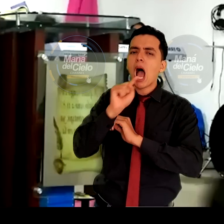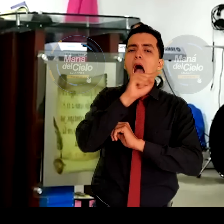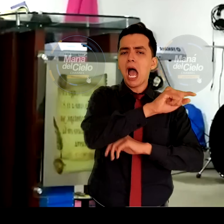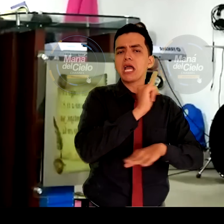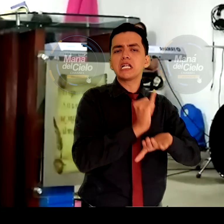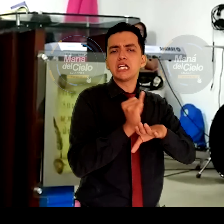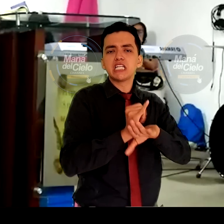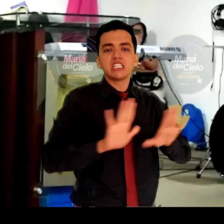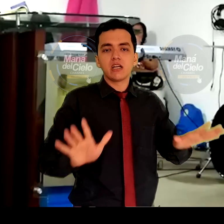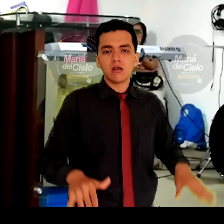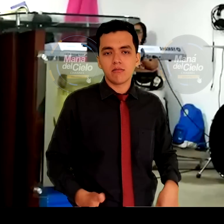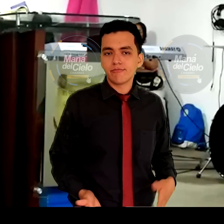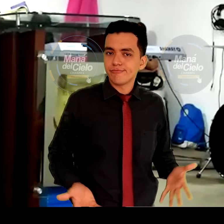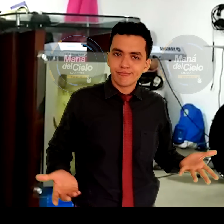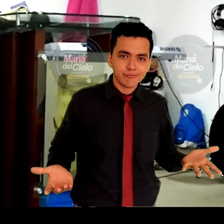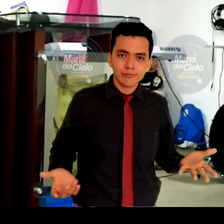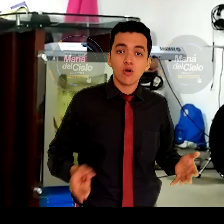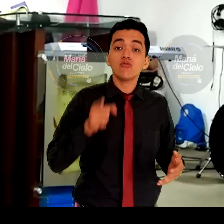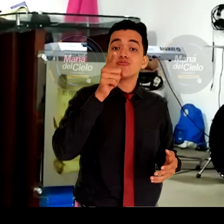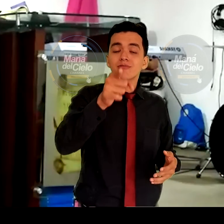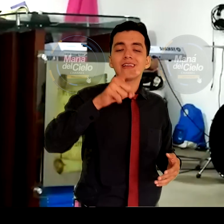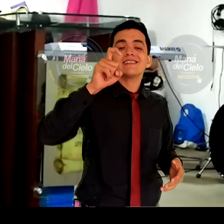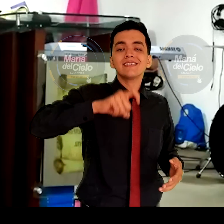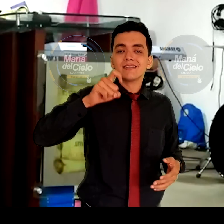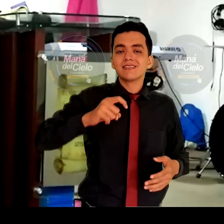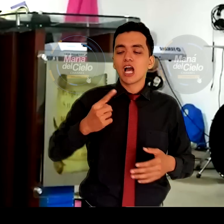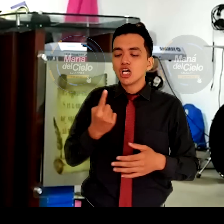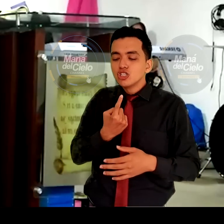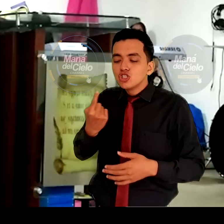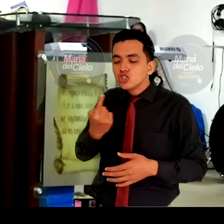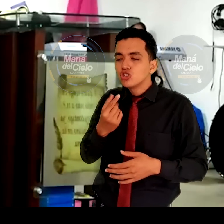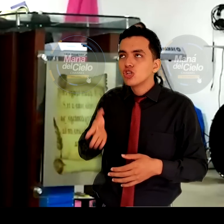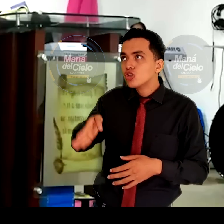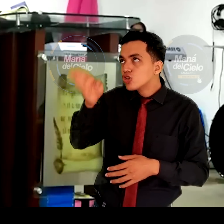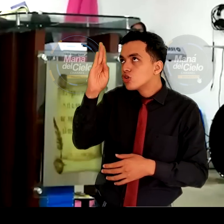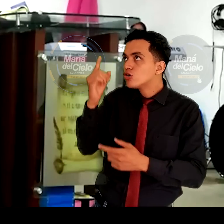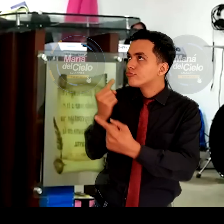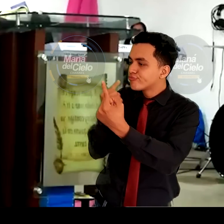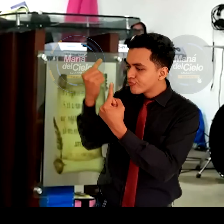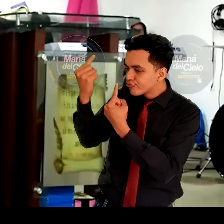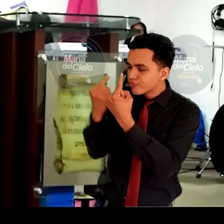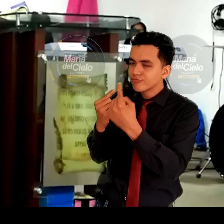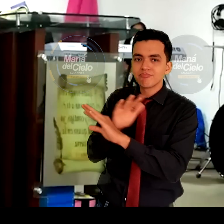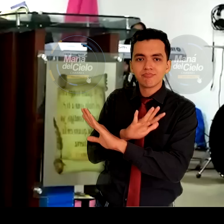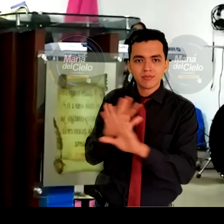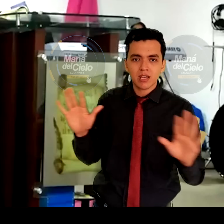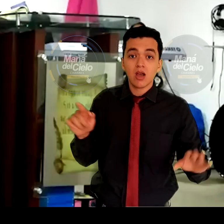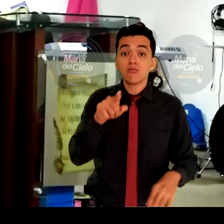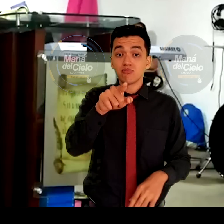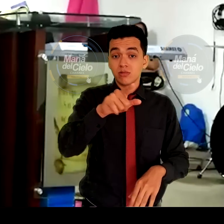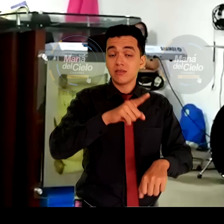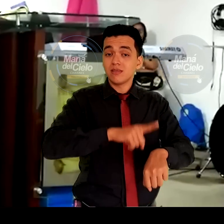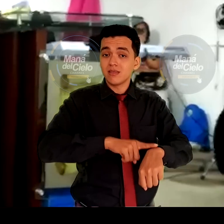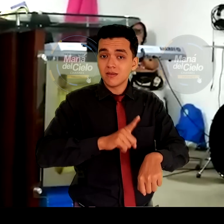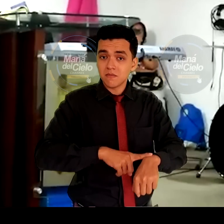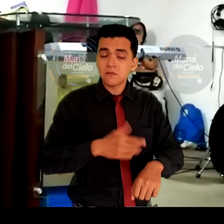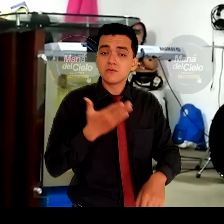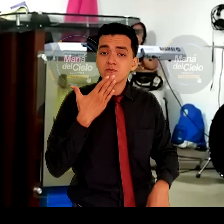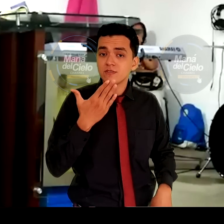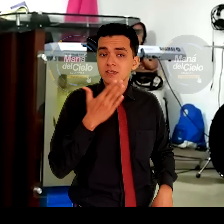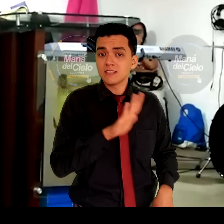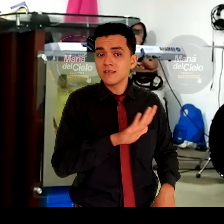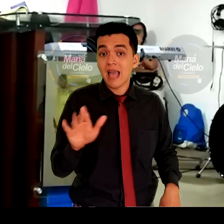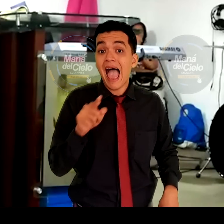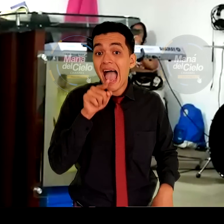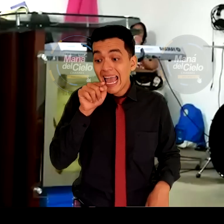pero usted necesita estar a solas con Dios. O sea, que tiempo, porque ahí es donde usted le va a decir a Dios